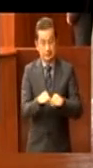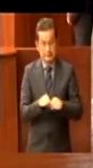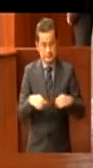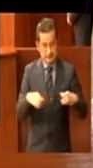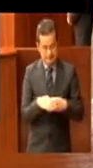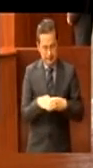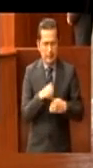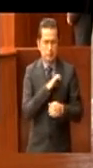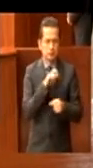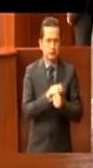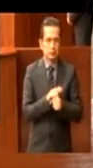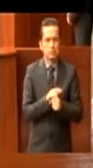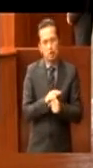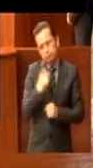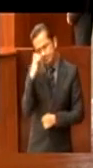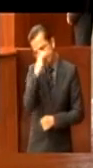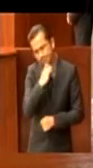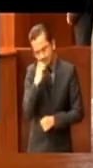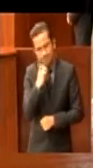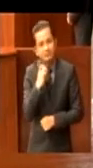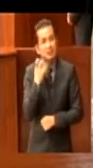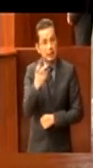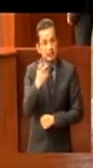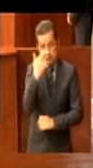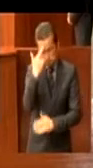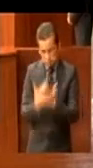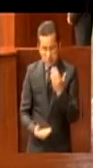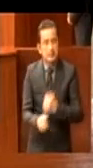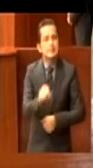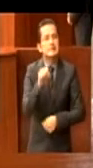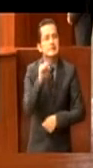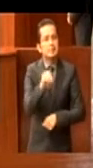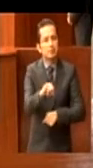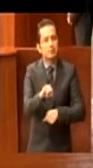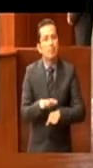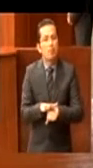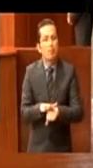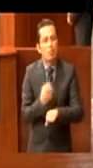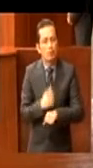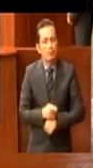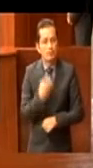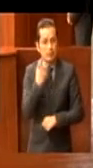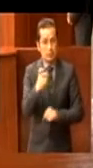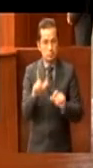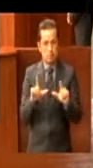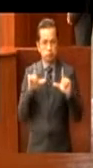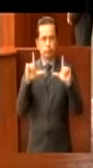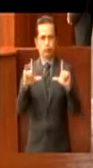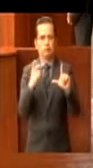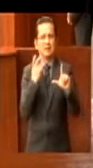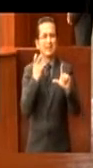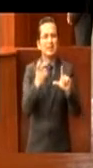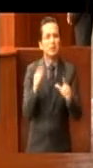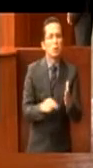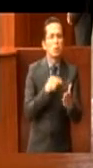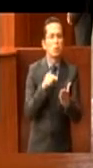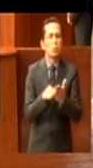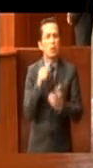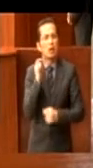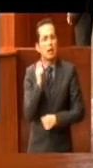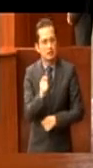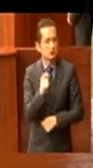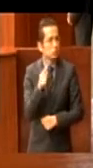denunciada al estimar que aún cuando se observa que dicha propaganda se colocó en espacios presumiblemente